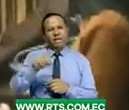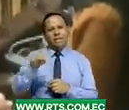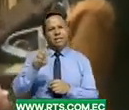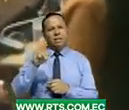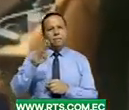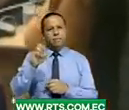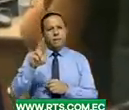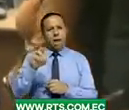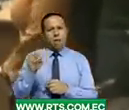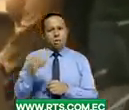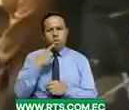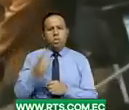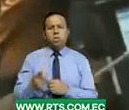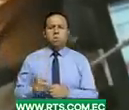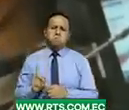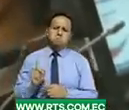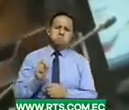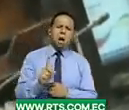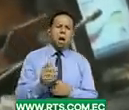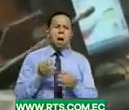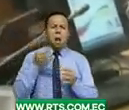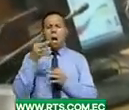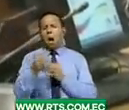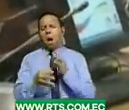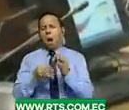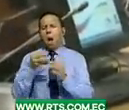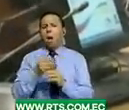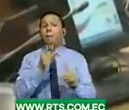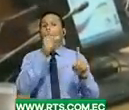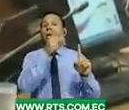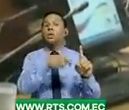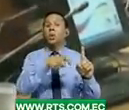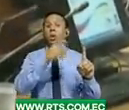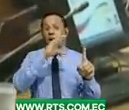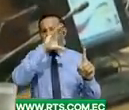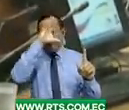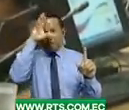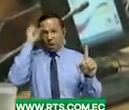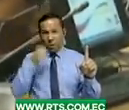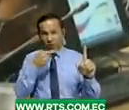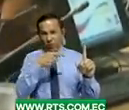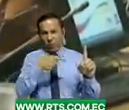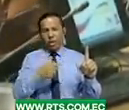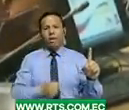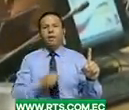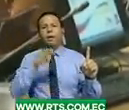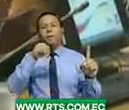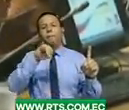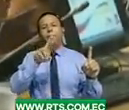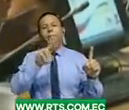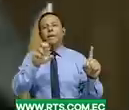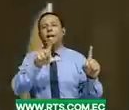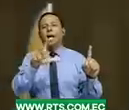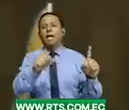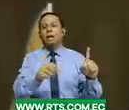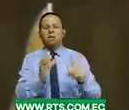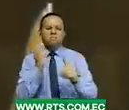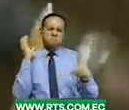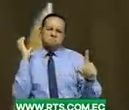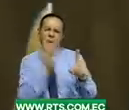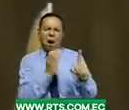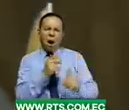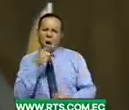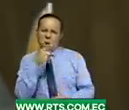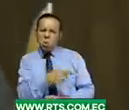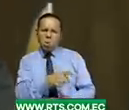Zambrano, quien arremetió contra la legisladora de Pachacútic del ala de la CONAIE, Mireya Pazmiño. ¡Usted es una